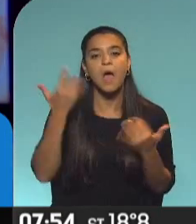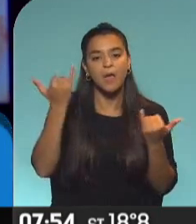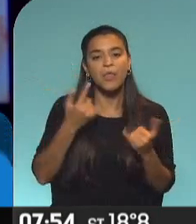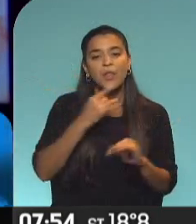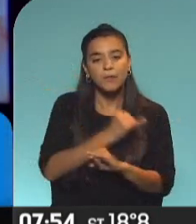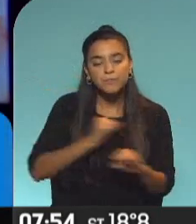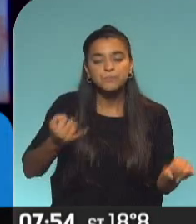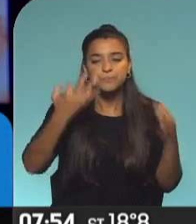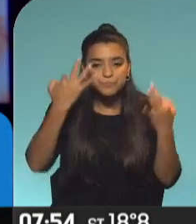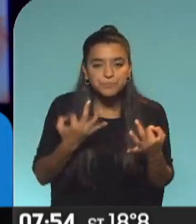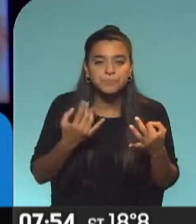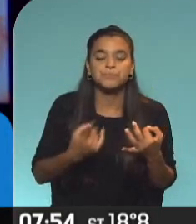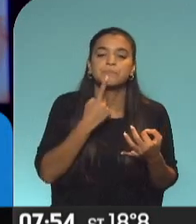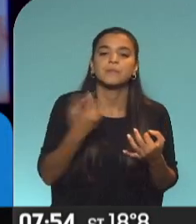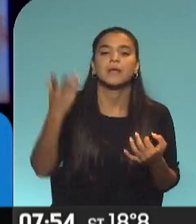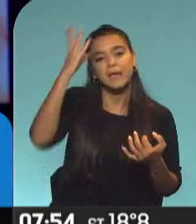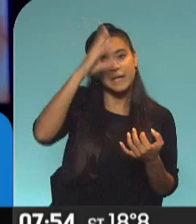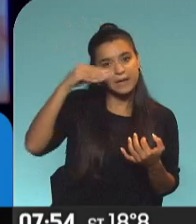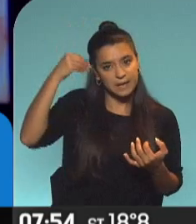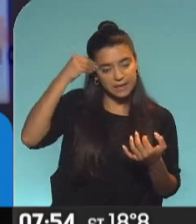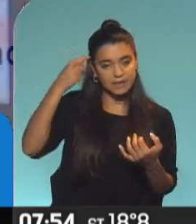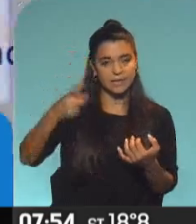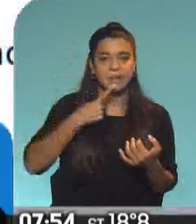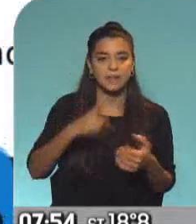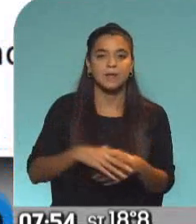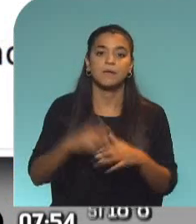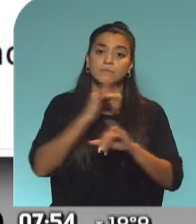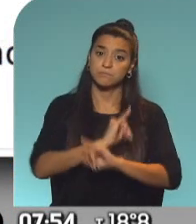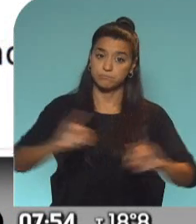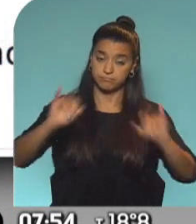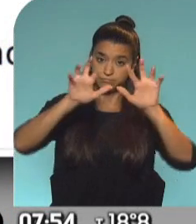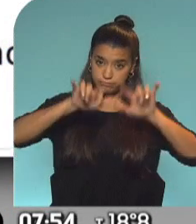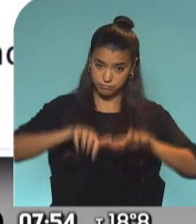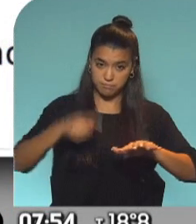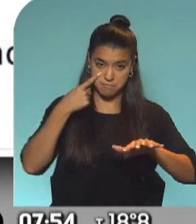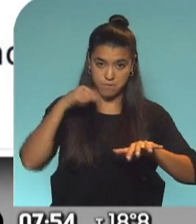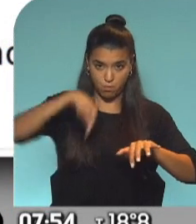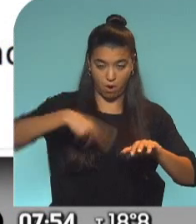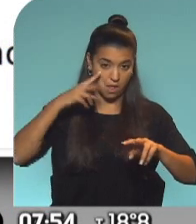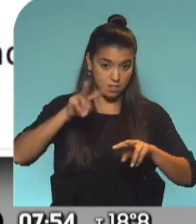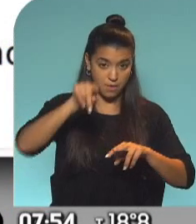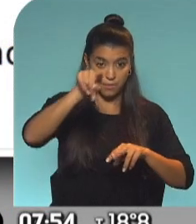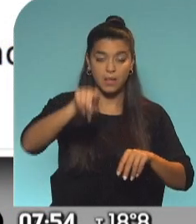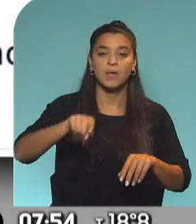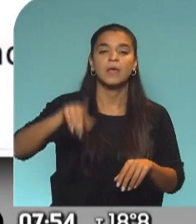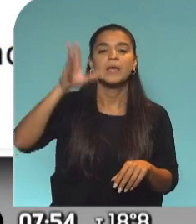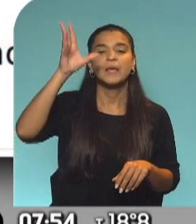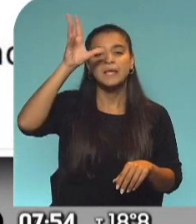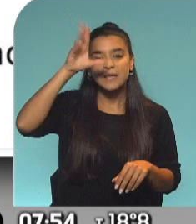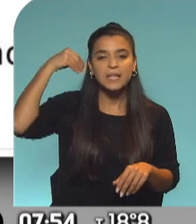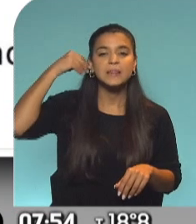referencia y concreta a cristina fernández de kirchner publica esto que estamos viendo ahora y la cristina